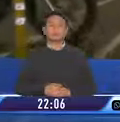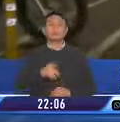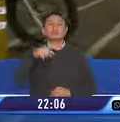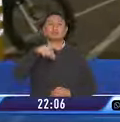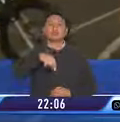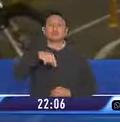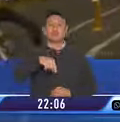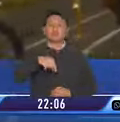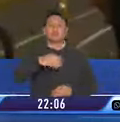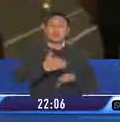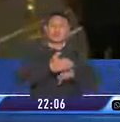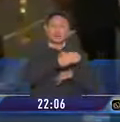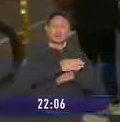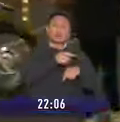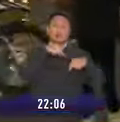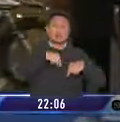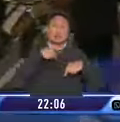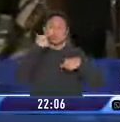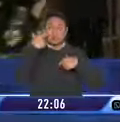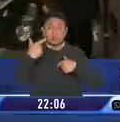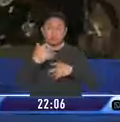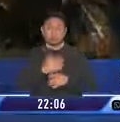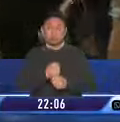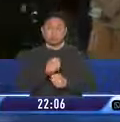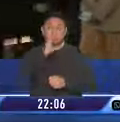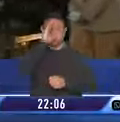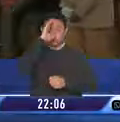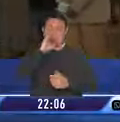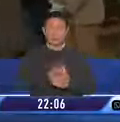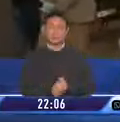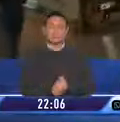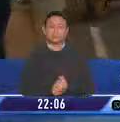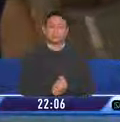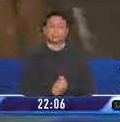han dado cita para dar el resguardo policial.